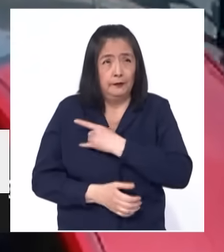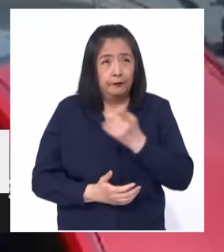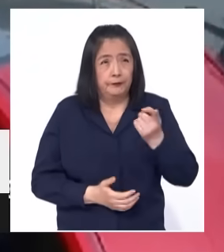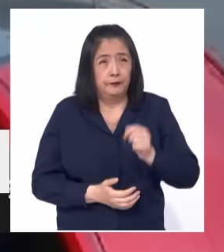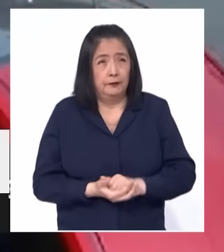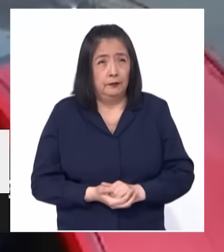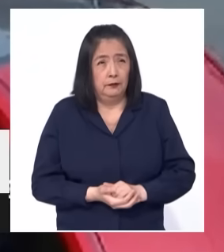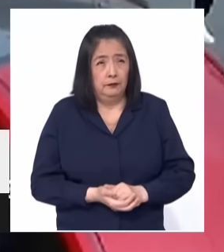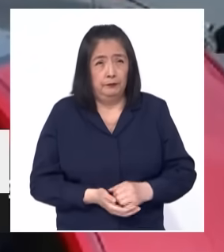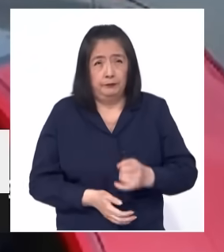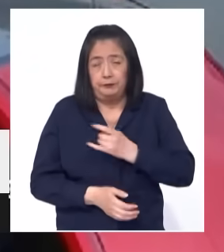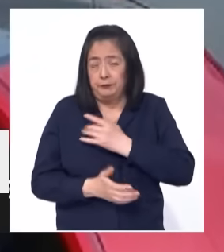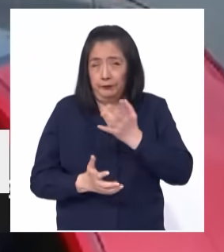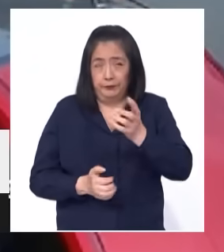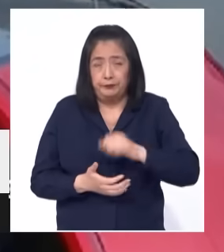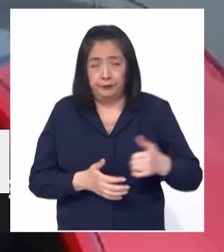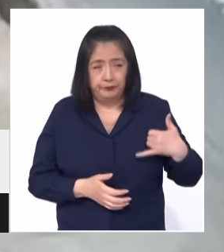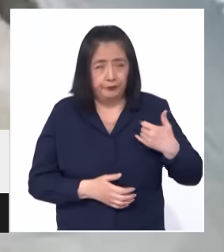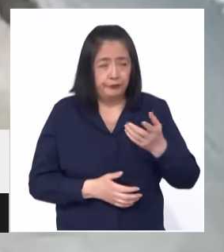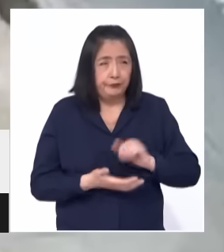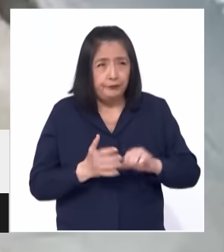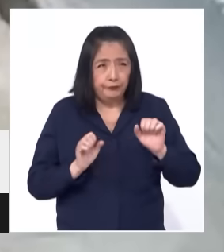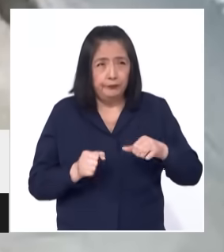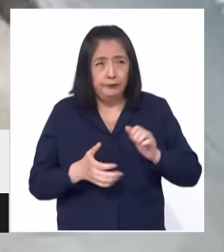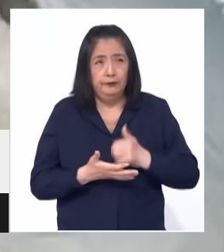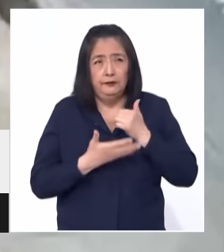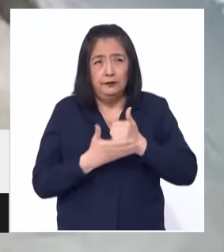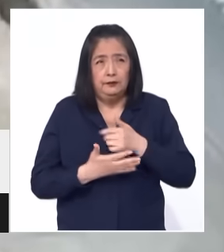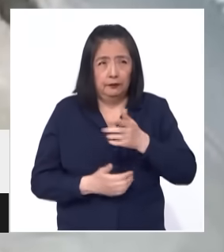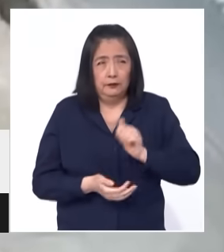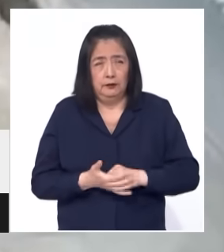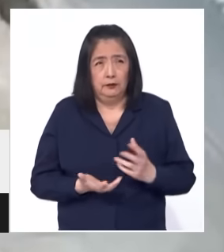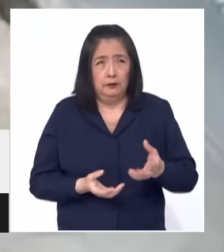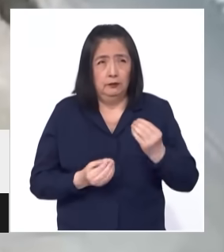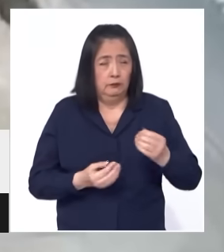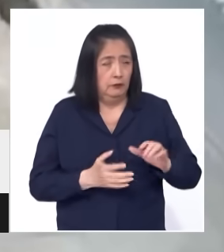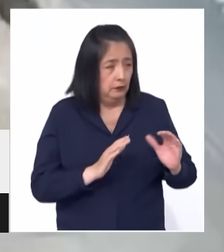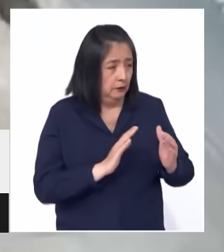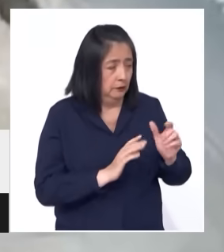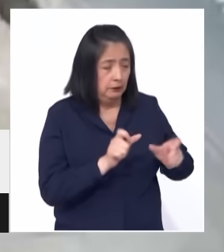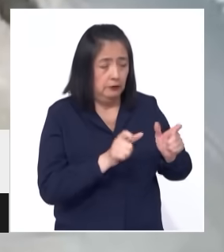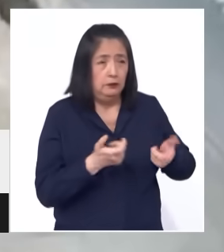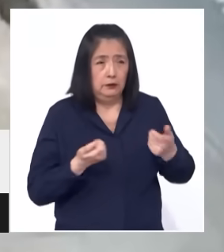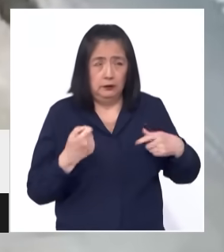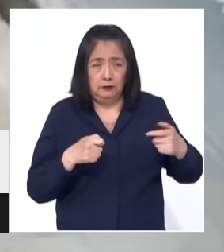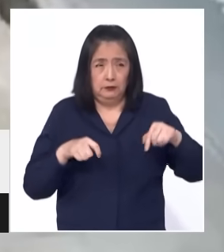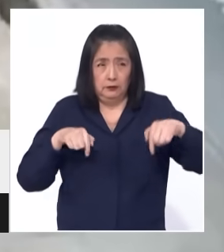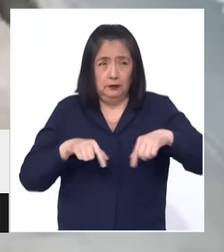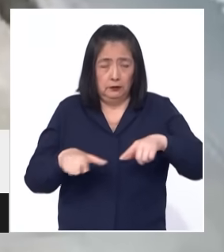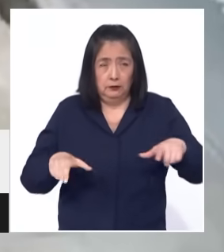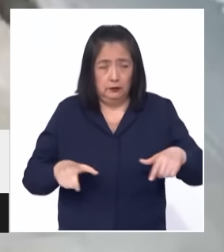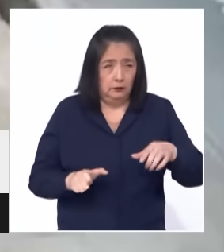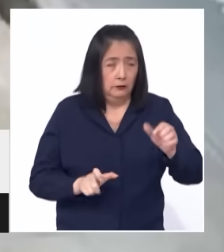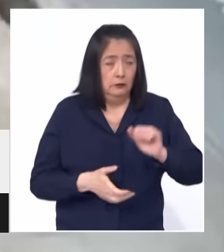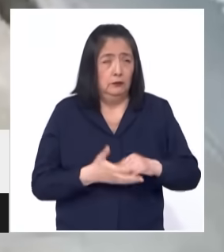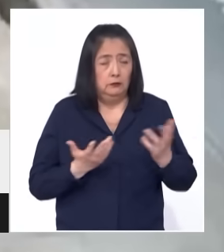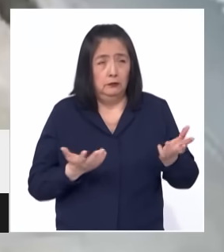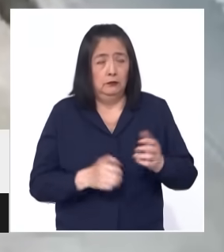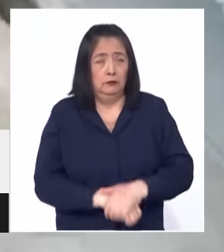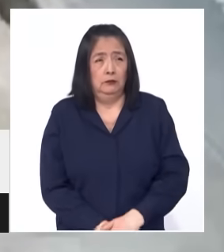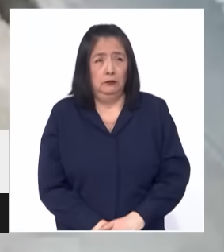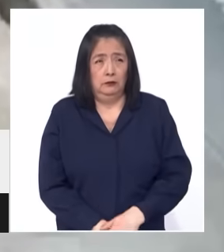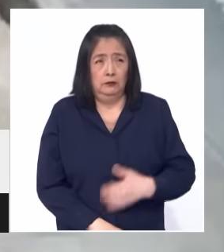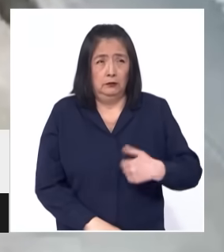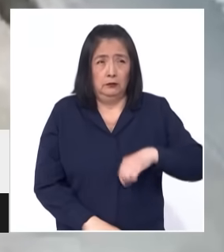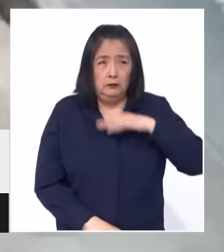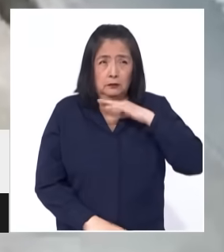una universitaria joven que tuvo que ser auxiliada justamente por los comerciantes que se encuentran en este momento junto a nosotros, que